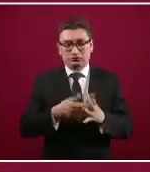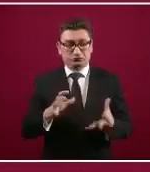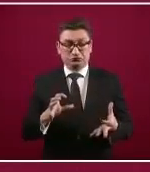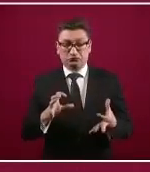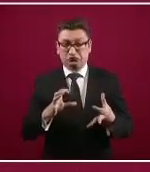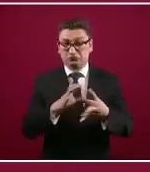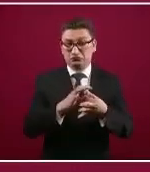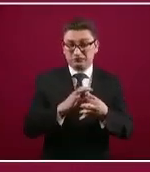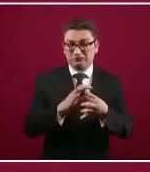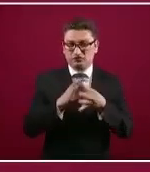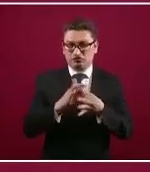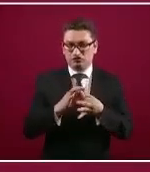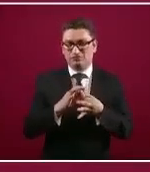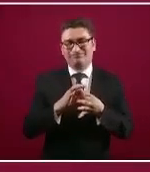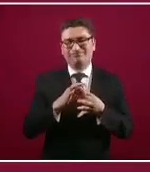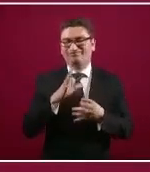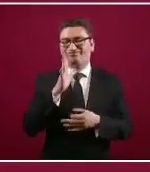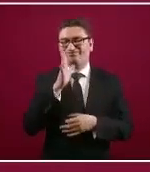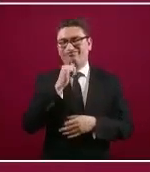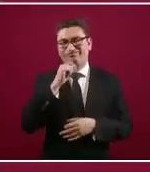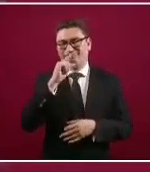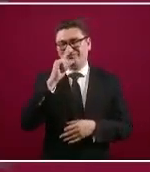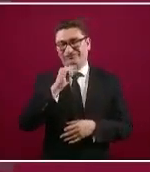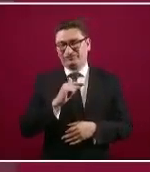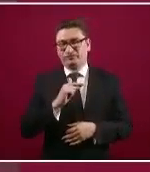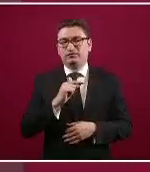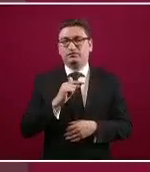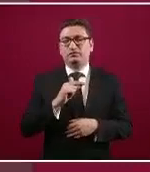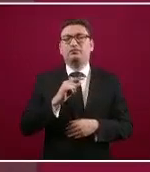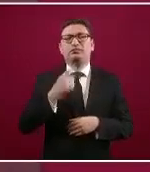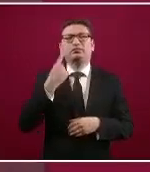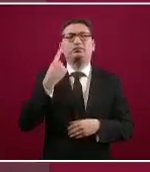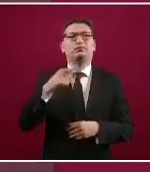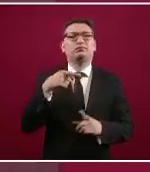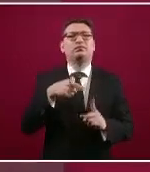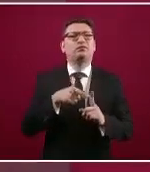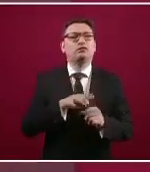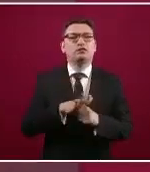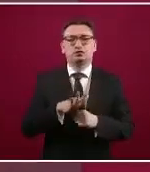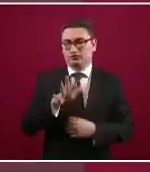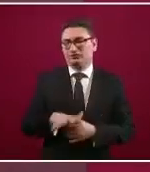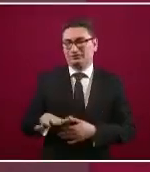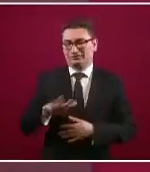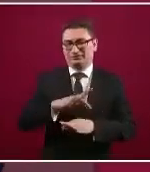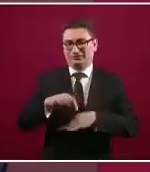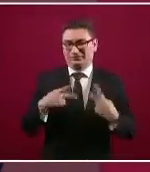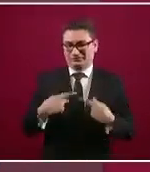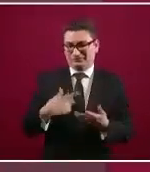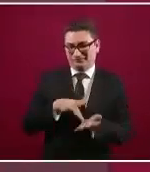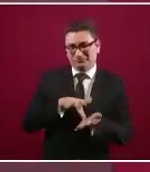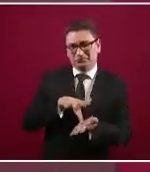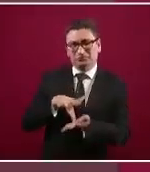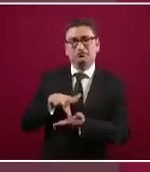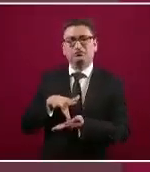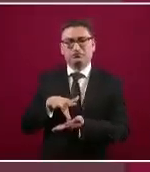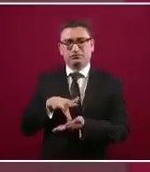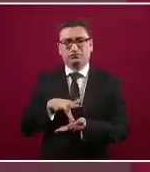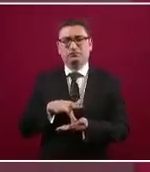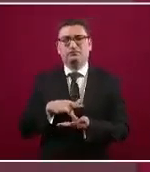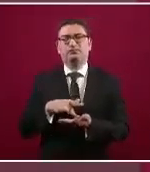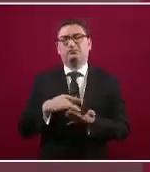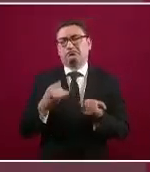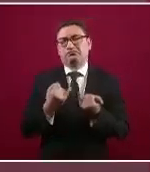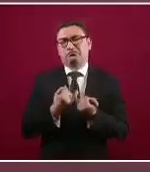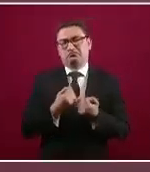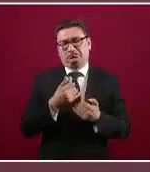que era importante para mantener el apoyo popular y llevar a cabo al mismo